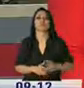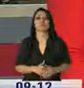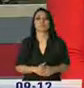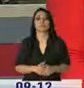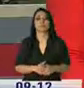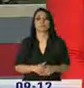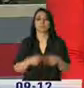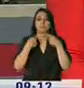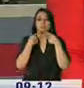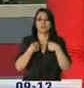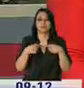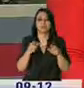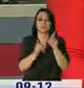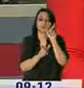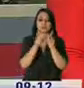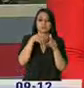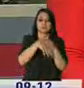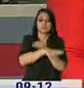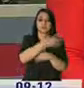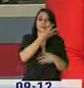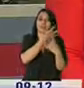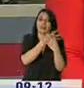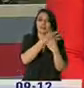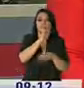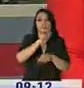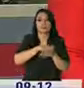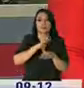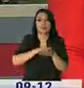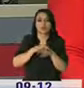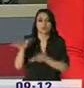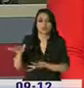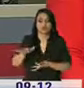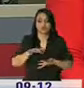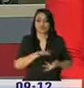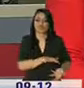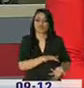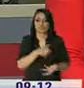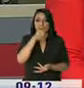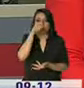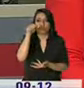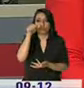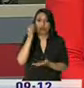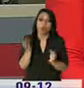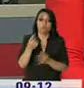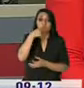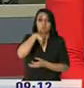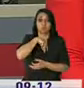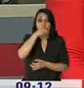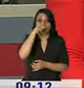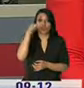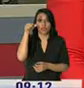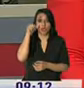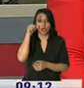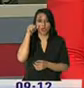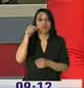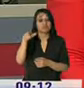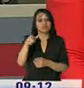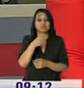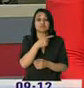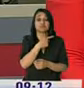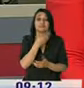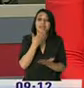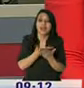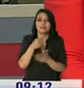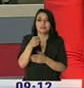Contamos que personas privadas de la libertad por delitos relacionados al narcotráfico podrían ser beneficiadas por el indulto gracias a un